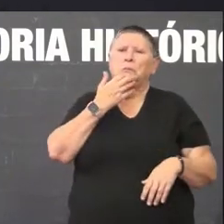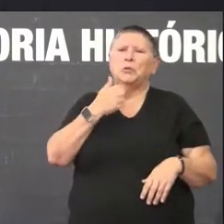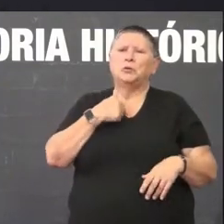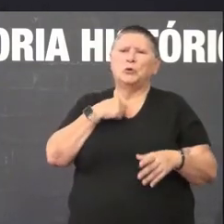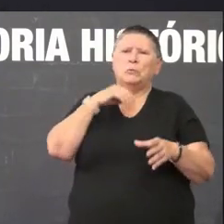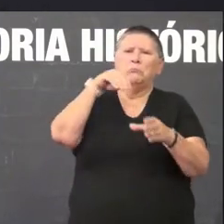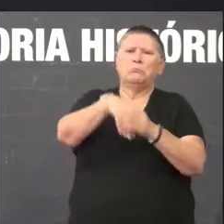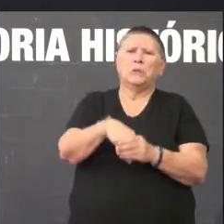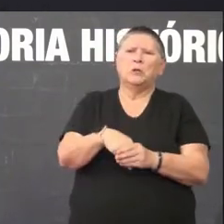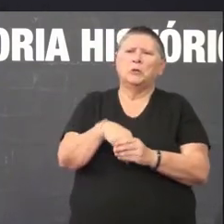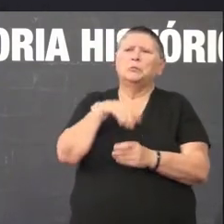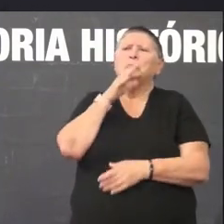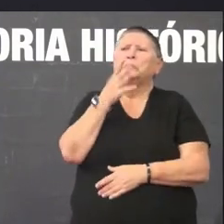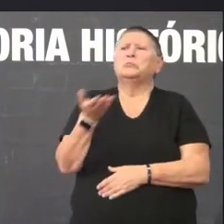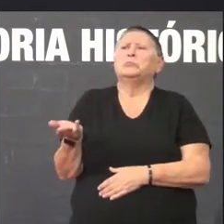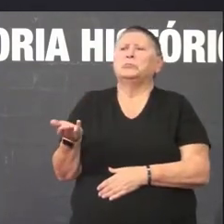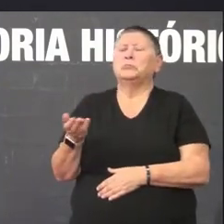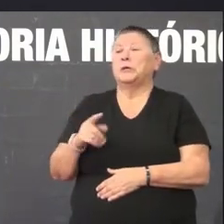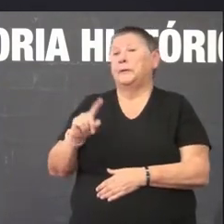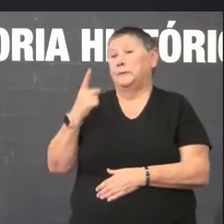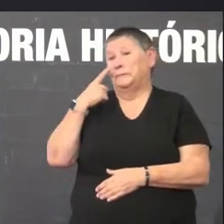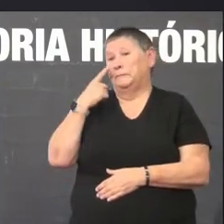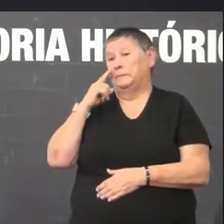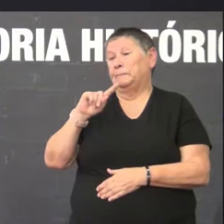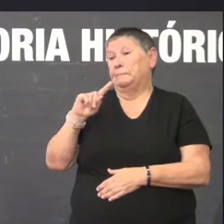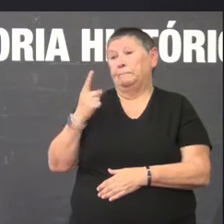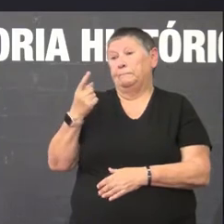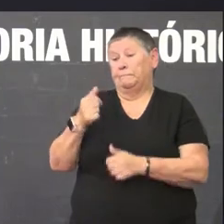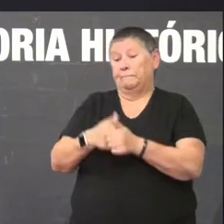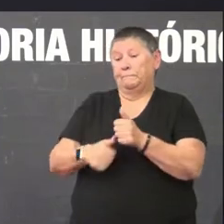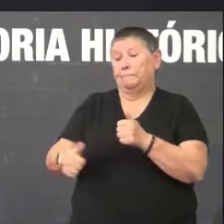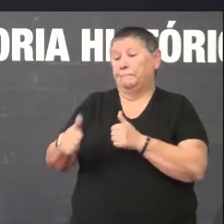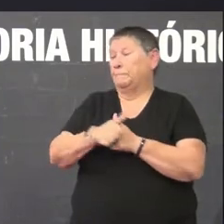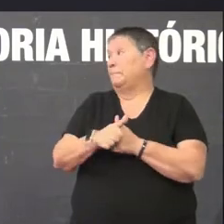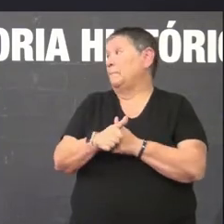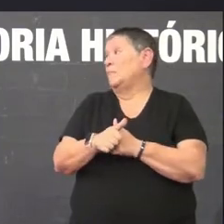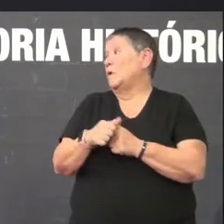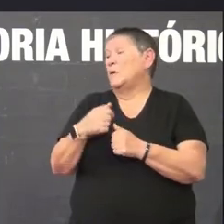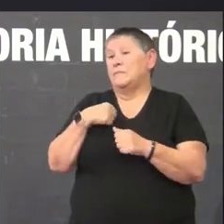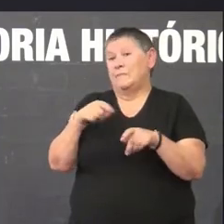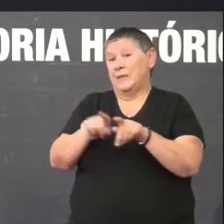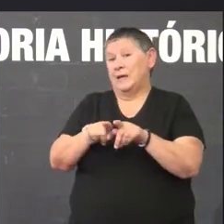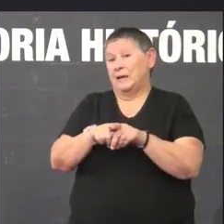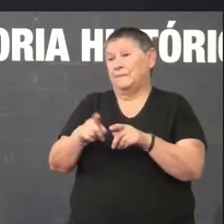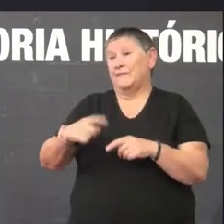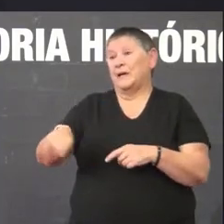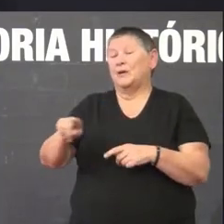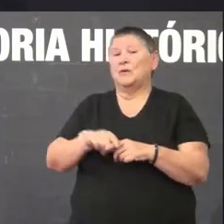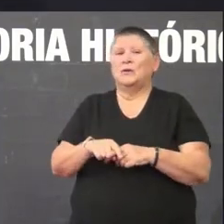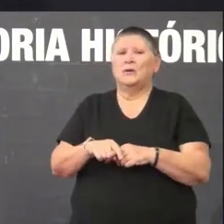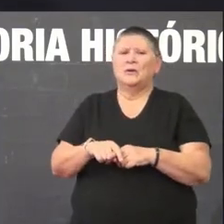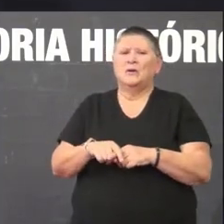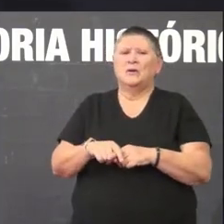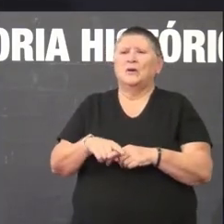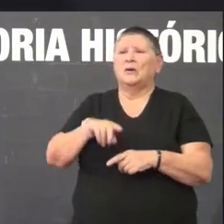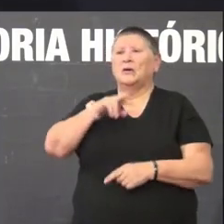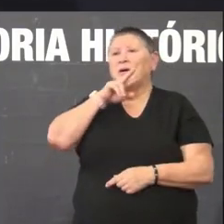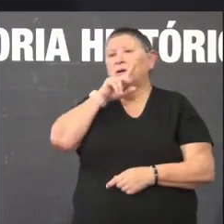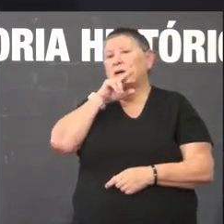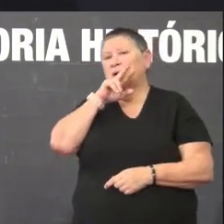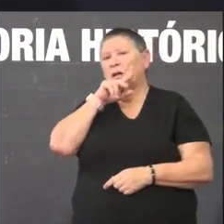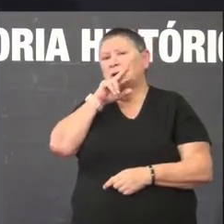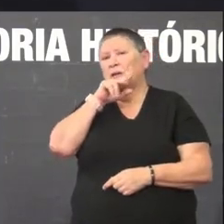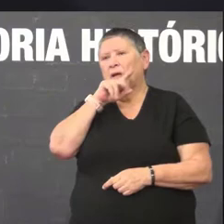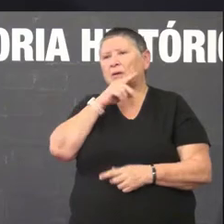masonería? Fundamentalmente, como lhe decía outro día tamén os meus irmáns, a dialéctica do eros e do